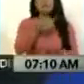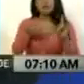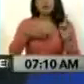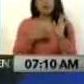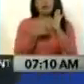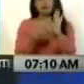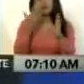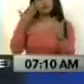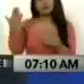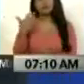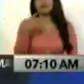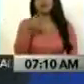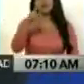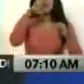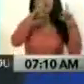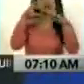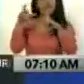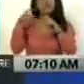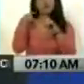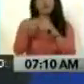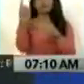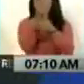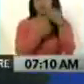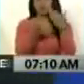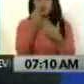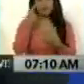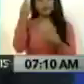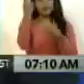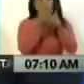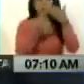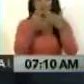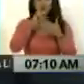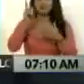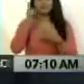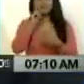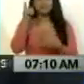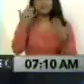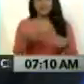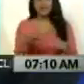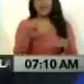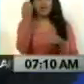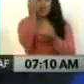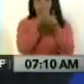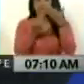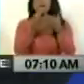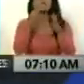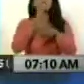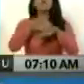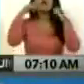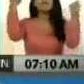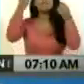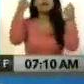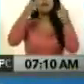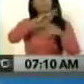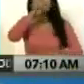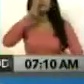ahí lo ven ustedes en pantalla, hermosas fotografías y hermosas pinturas, el arte en las paredes que se está realizando con toda la campaña de Venezuela